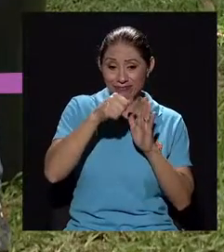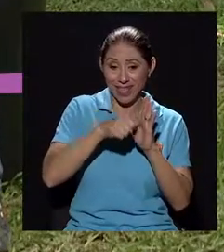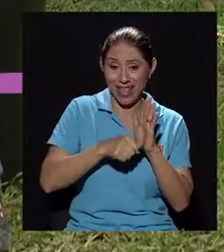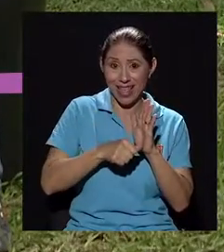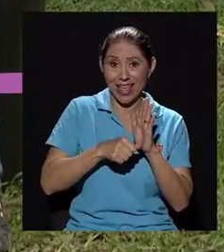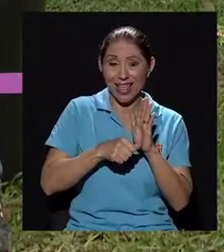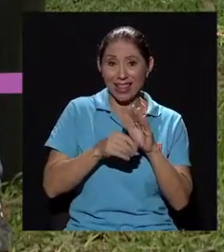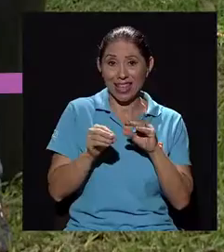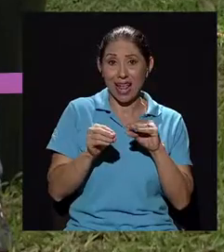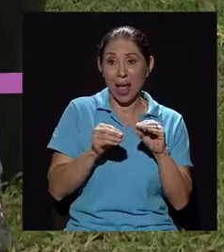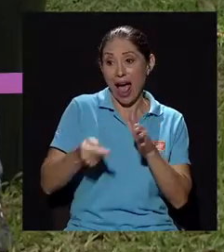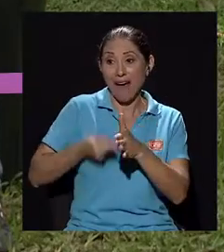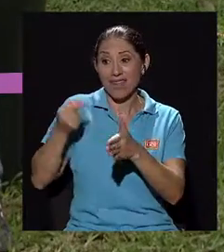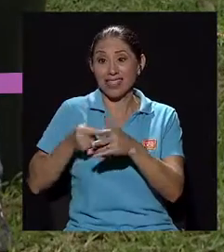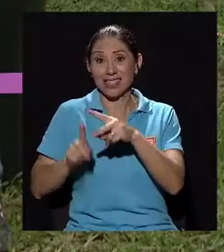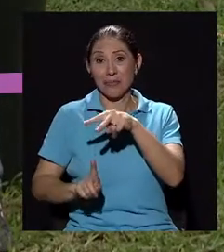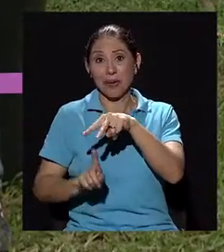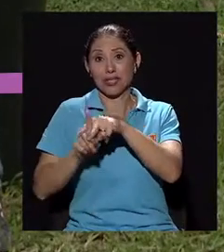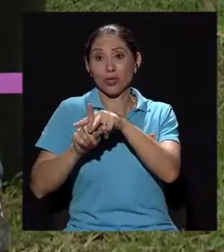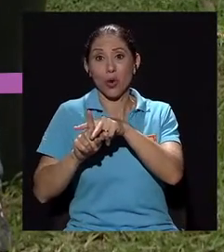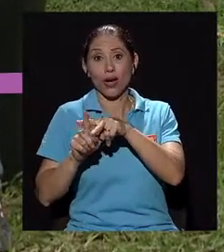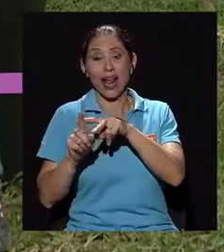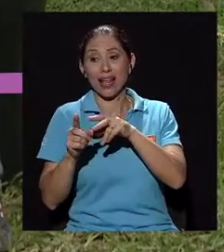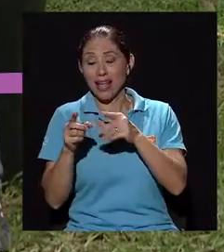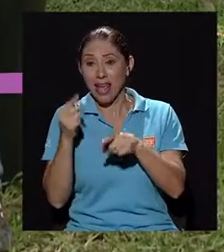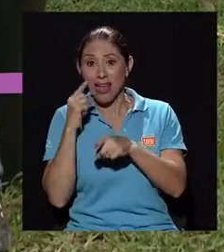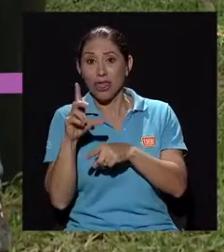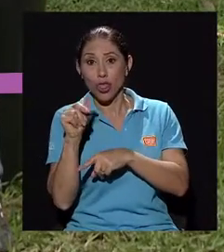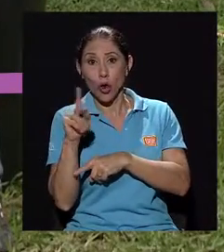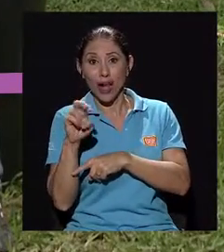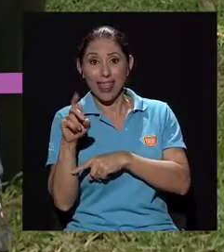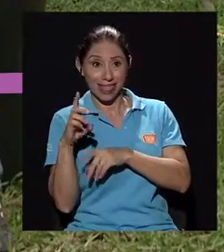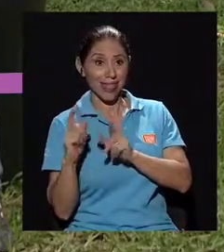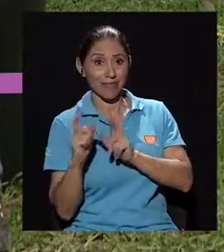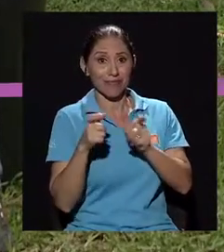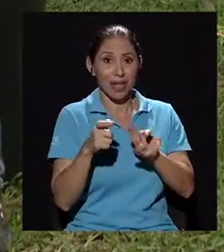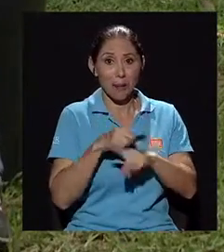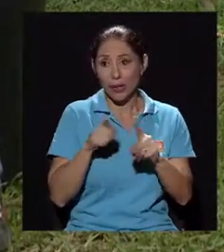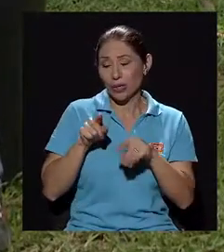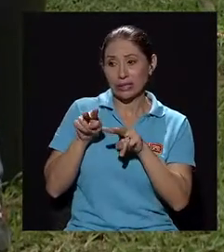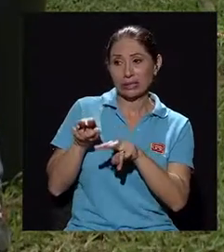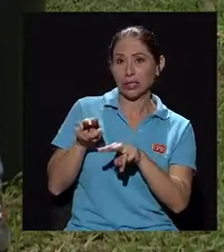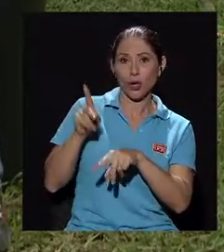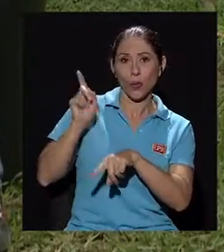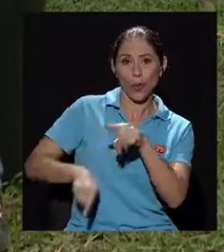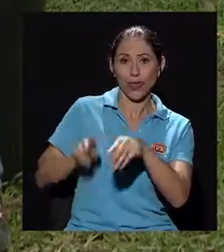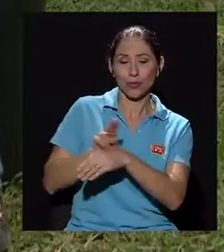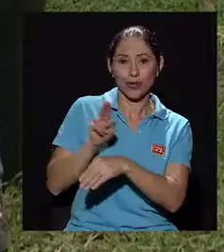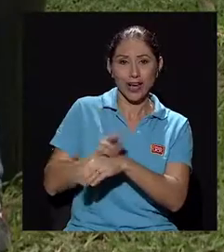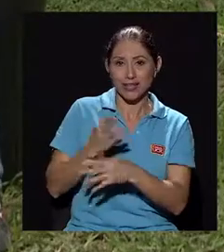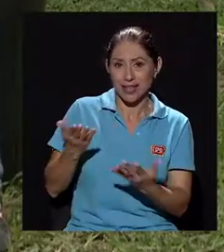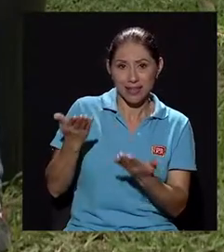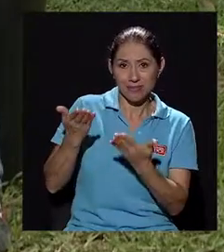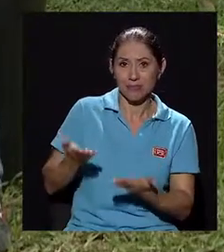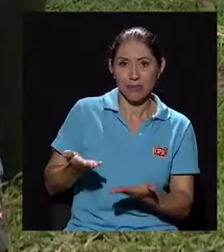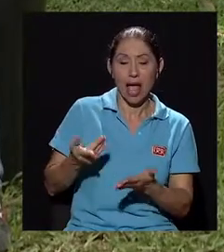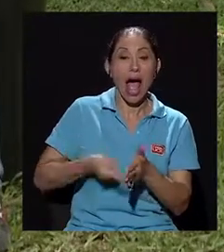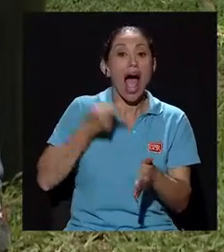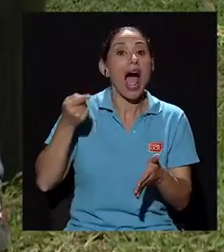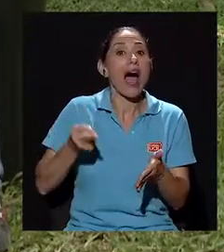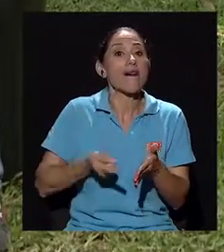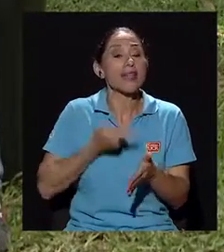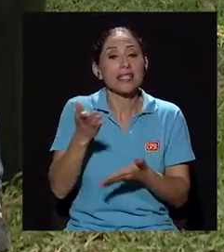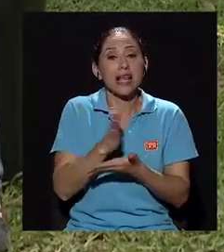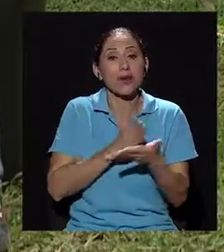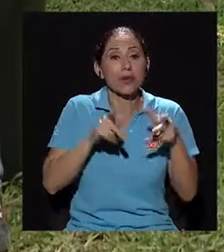mismos donantes que aparecen a veces no pueden usarse. A veces existe la posibilidad de utilizar, ¿verdad?, ciertos donantes